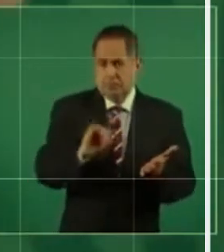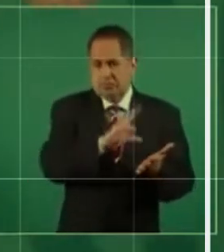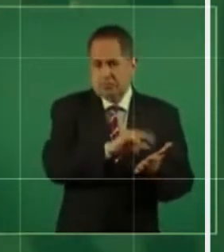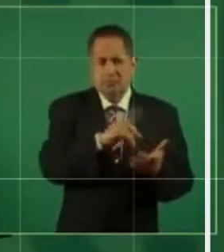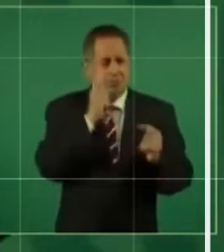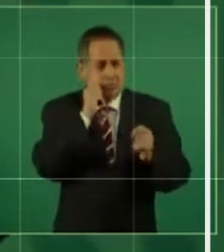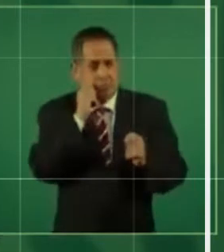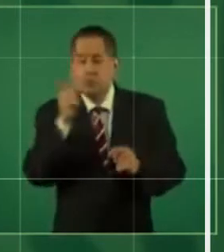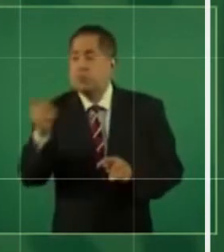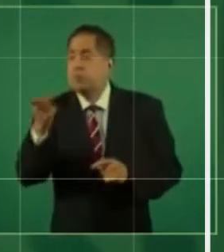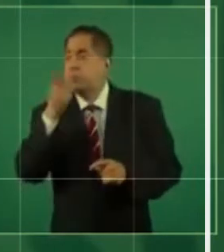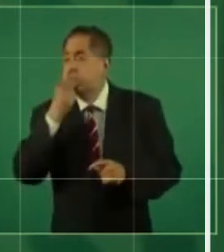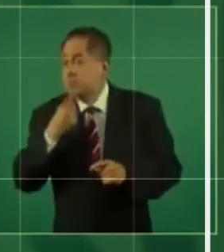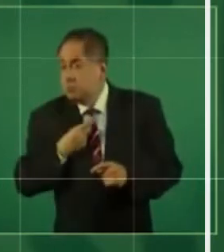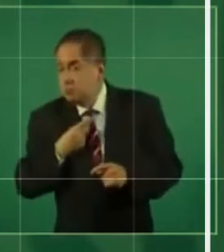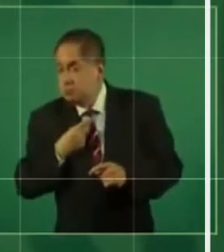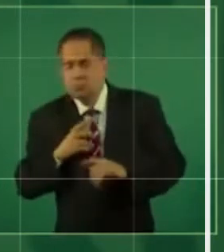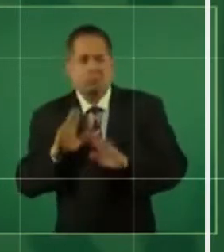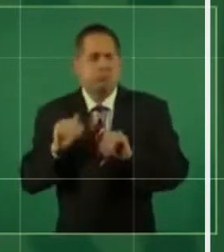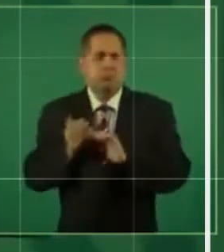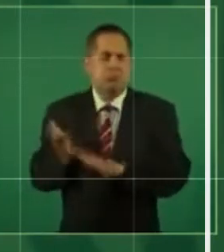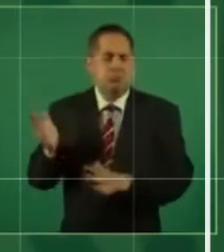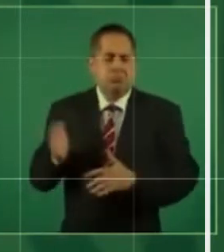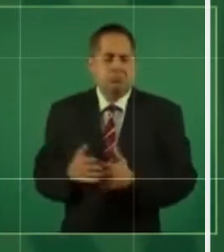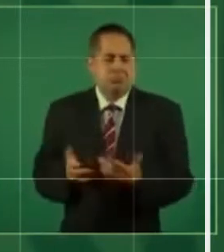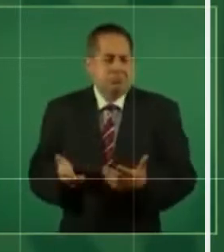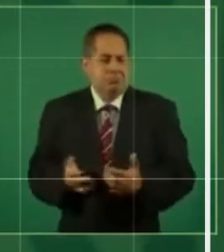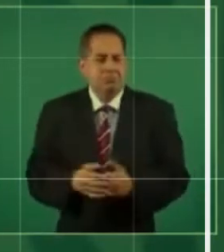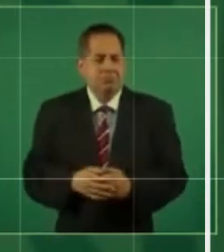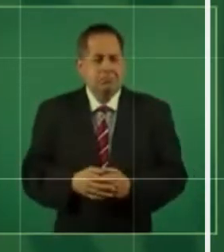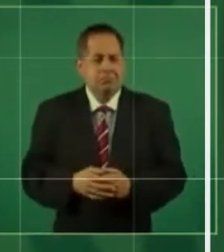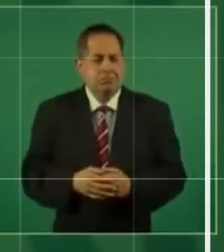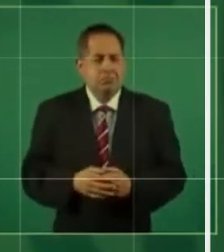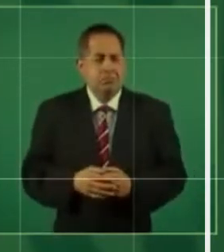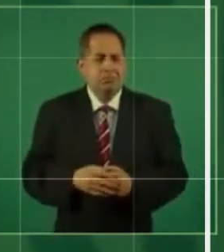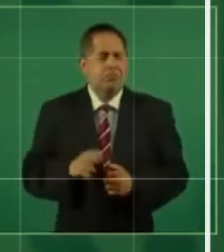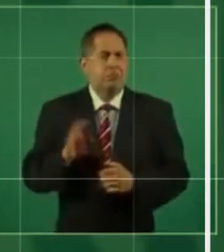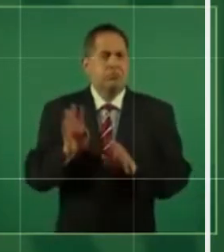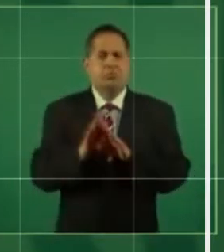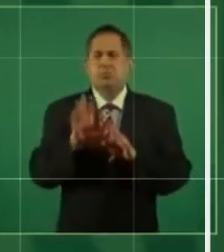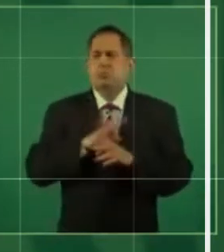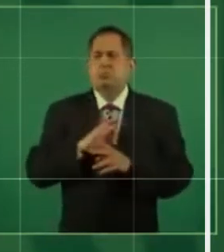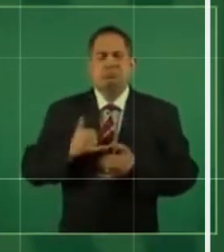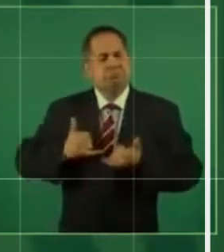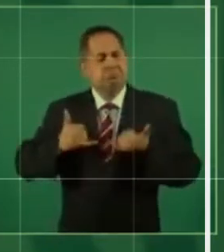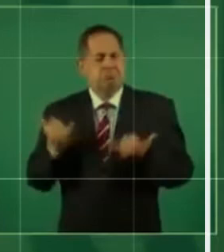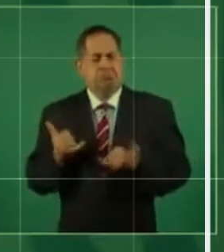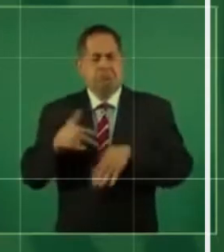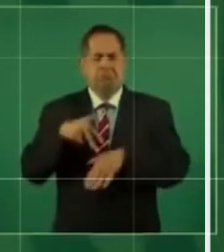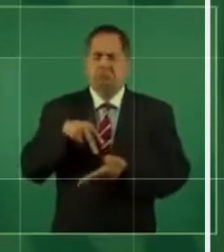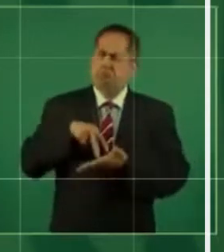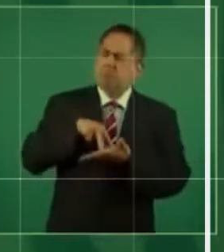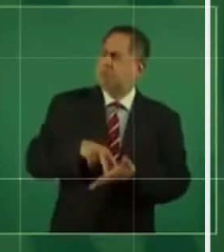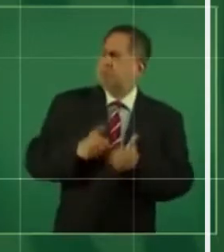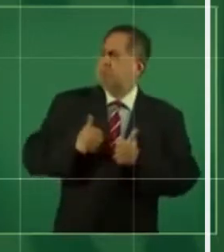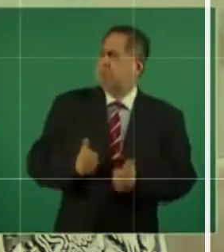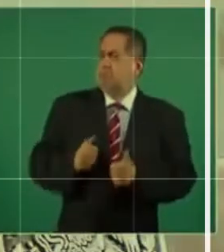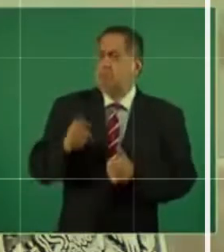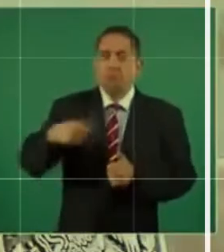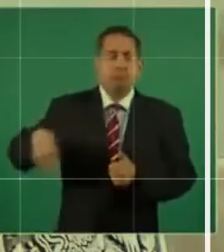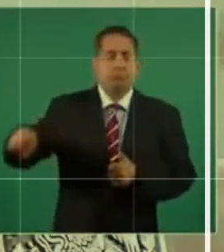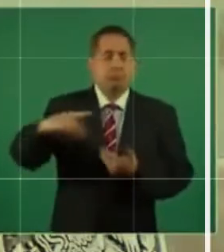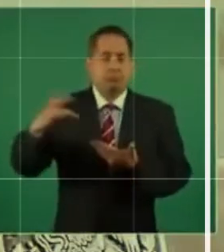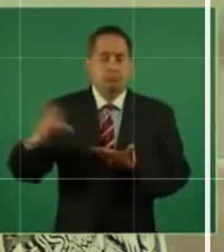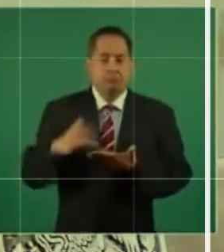o no me voy como puede estar en el gobierno si no tengo el apoyo de la